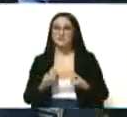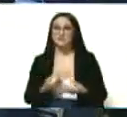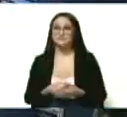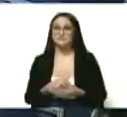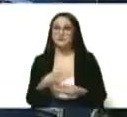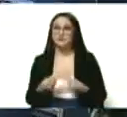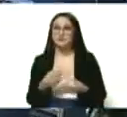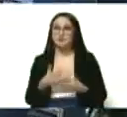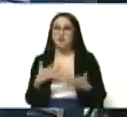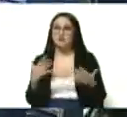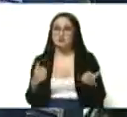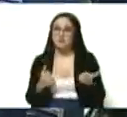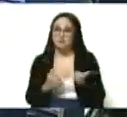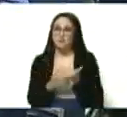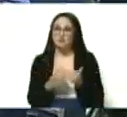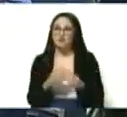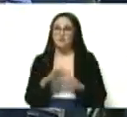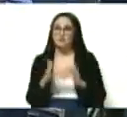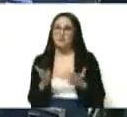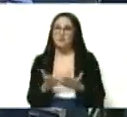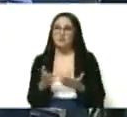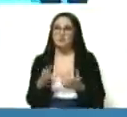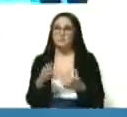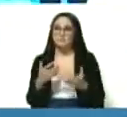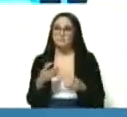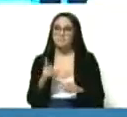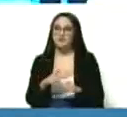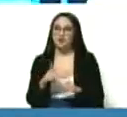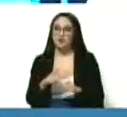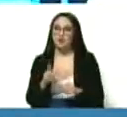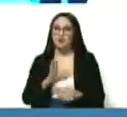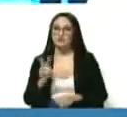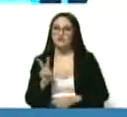haciendo grandes aportes al mundo de los hidrocarburos desde Venezuela.